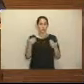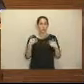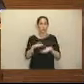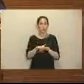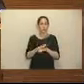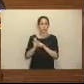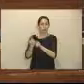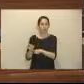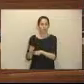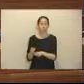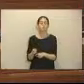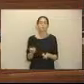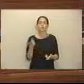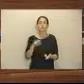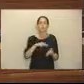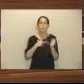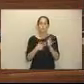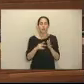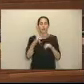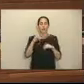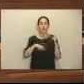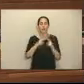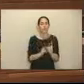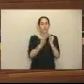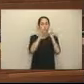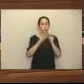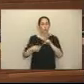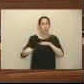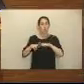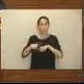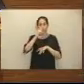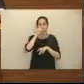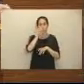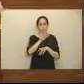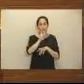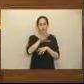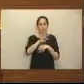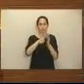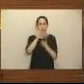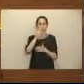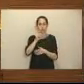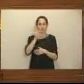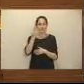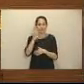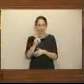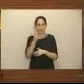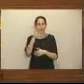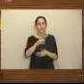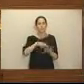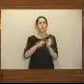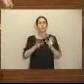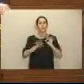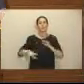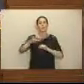desarrollo rural, al Plan de Infraestructuras y Movilidad 2015-2030, o un plan especial para los municipios del suroccidente, que empezará a